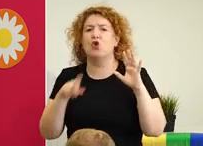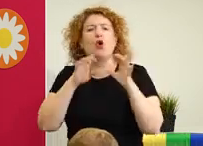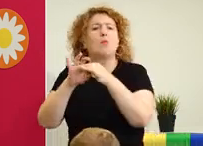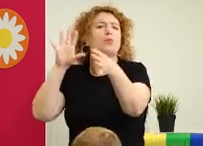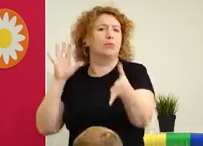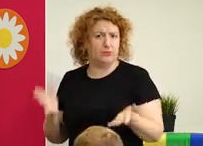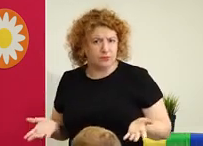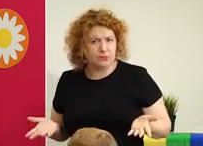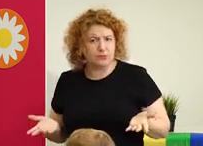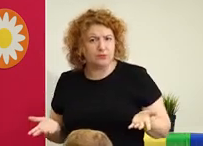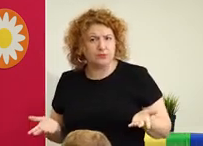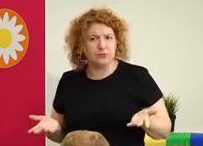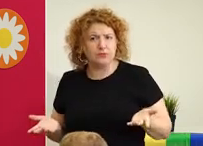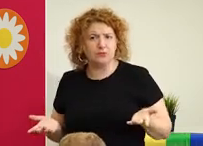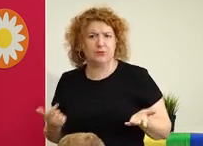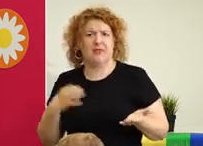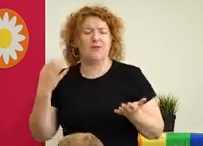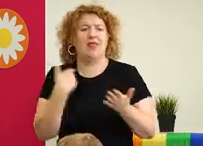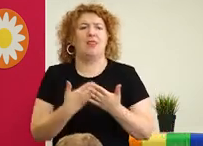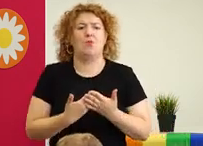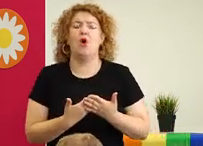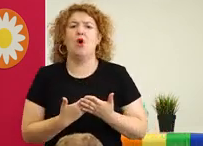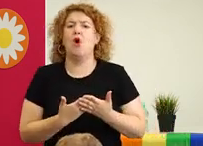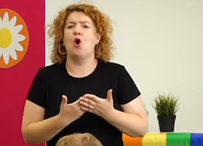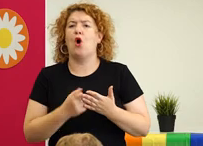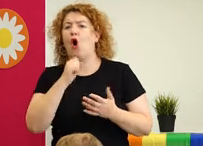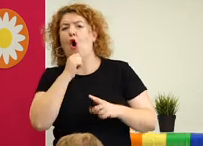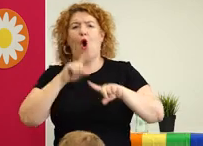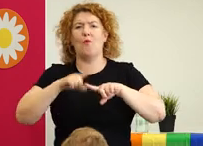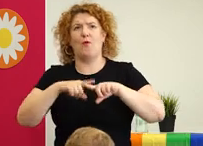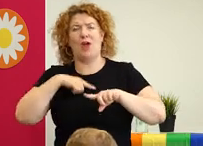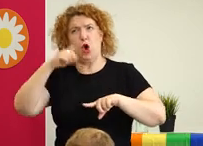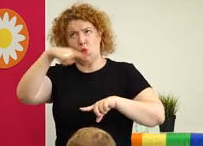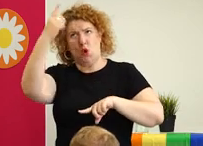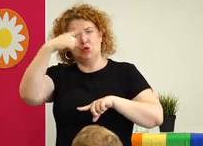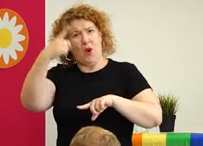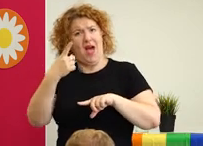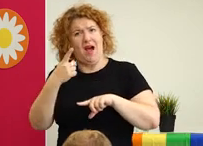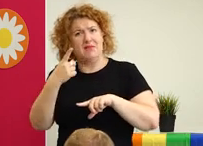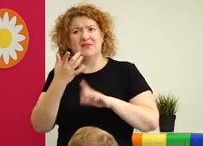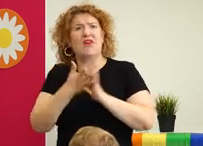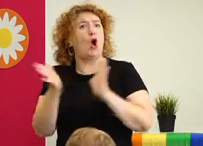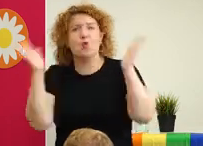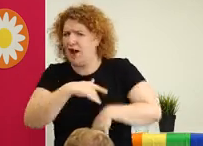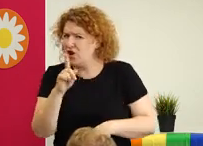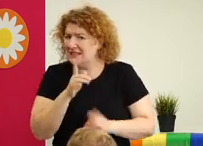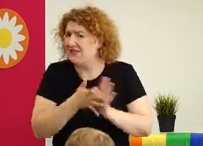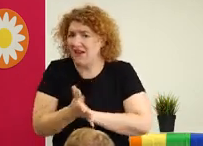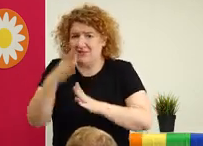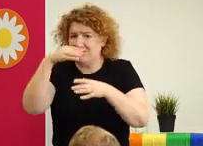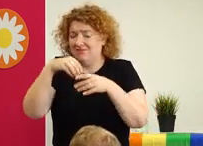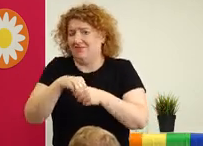desvincula esto? O sea, es decir, demostrar que la homofobia no es algo inherente a la cultura. no que no exista, sino que no es